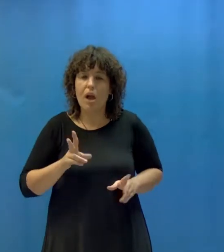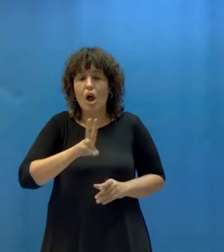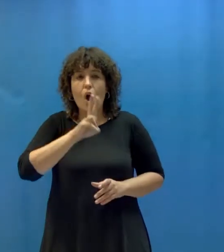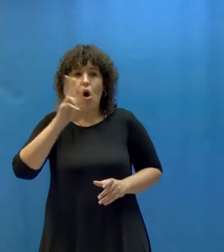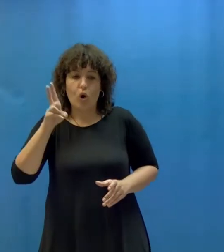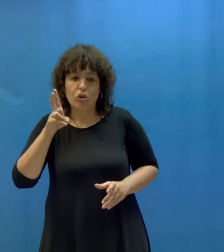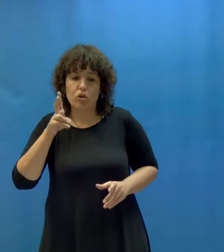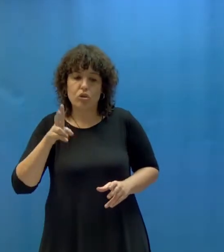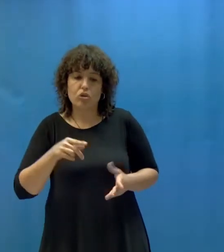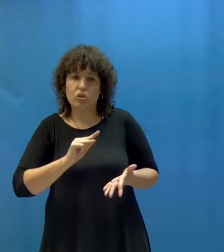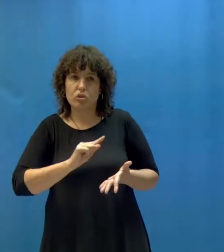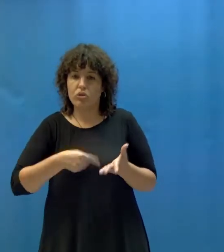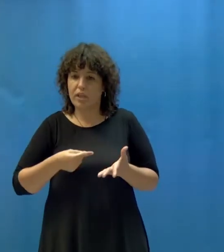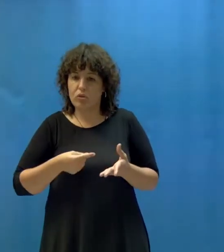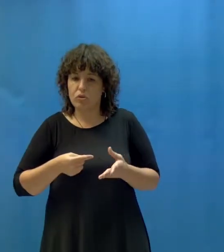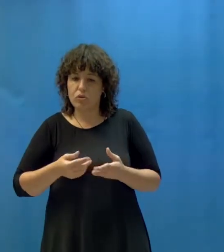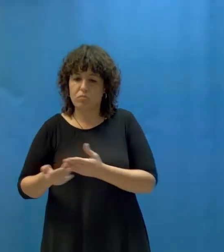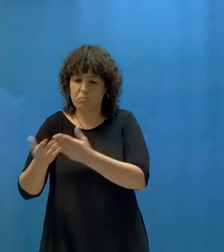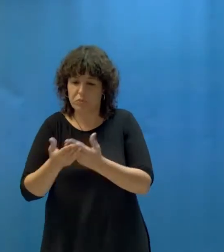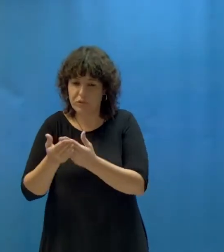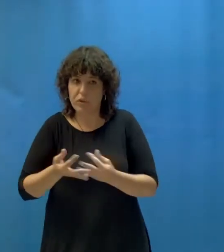alguno ya, insisto, adjudicado.